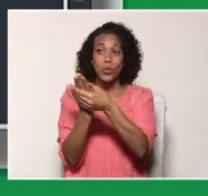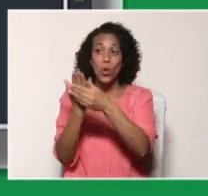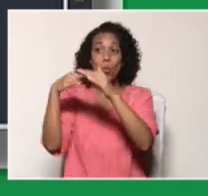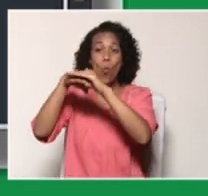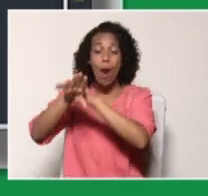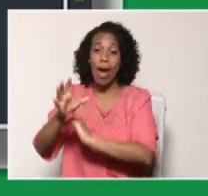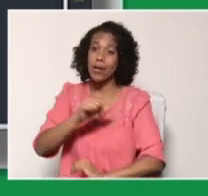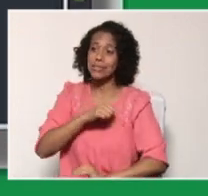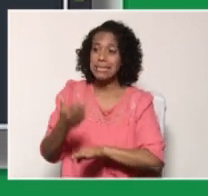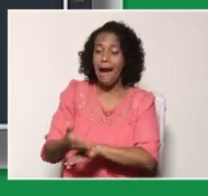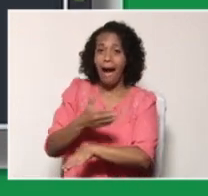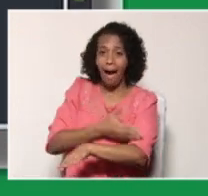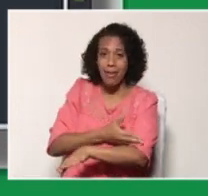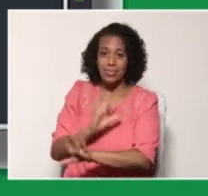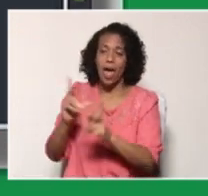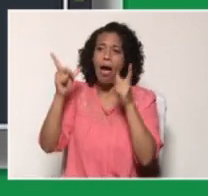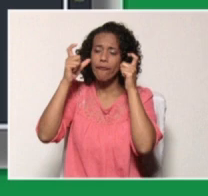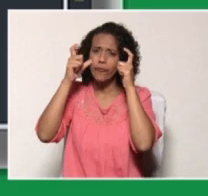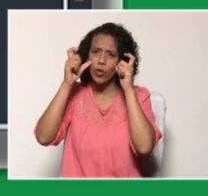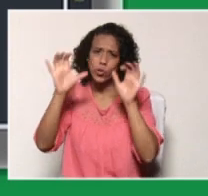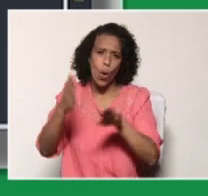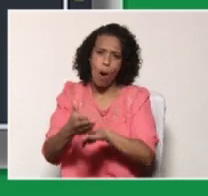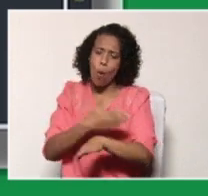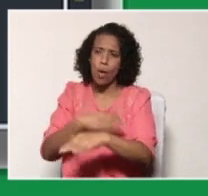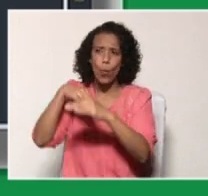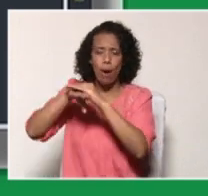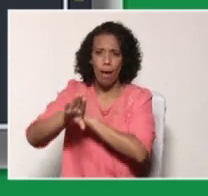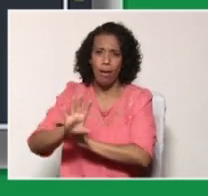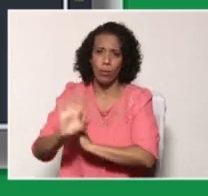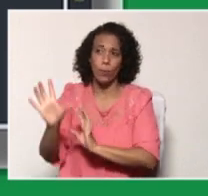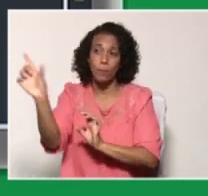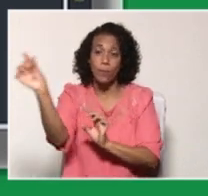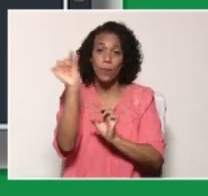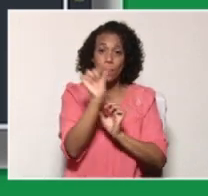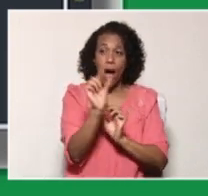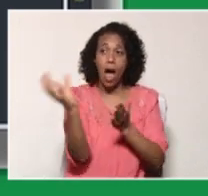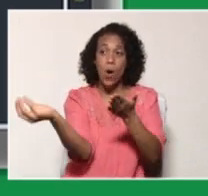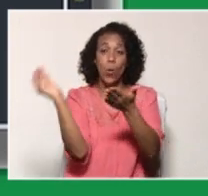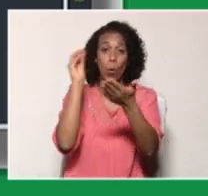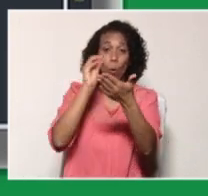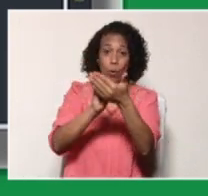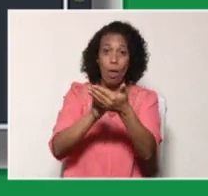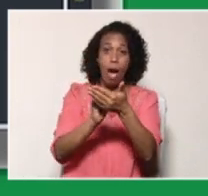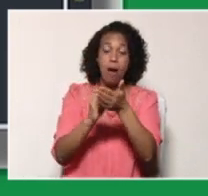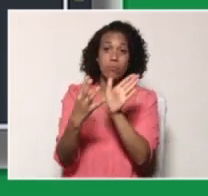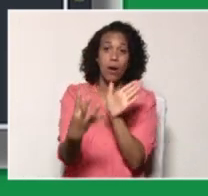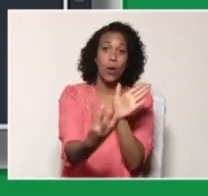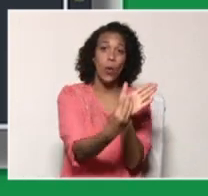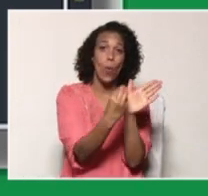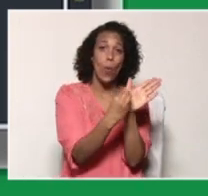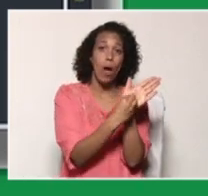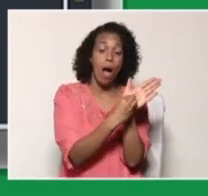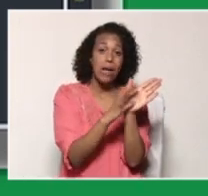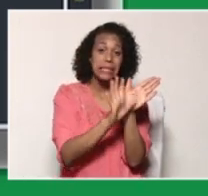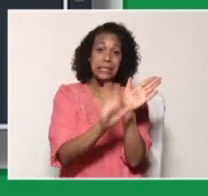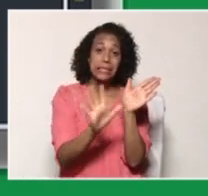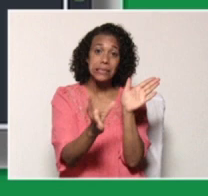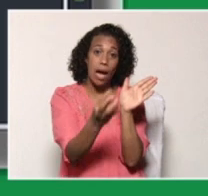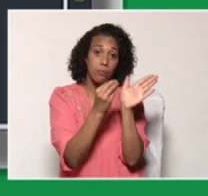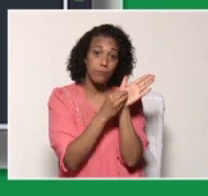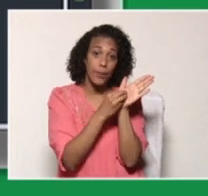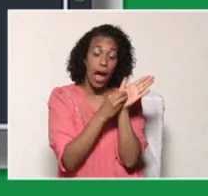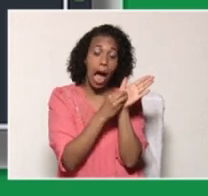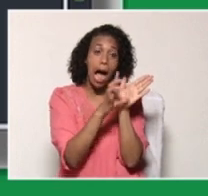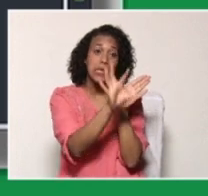que vamos a utilizar. Le damos a Añadir y como vemos están nuestros